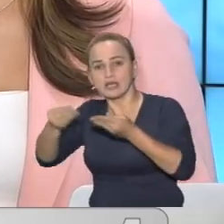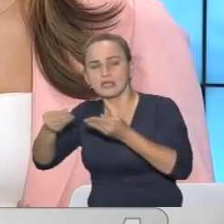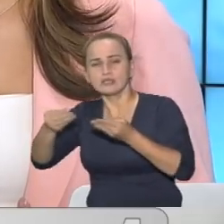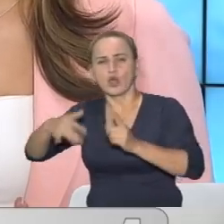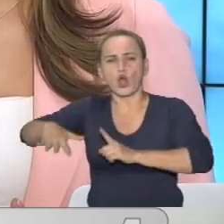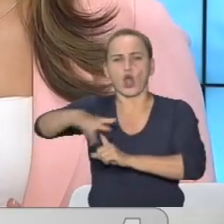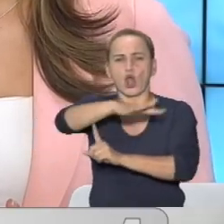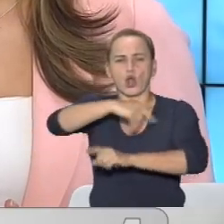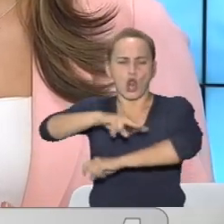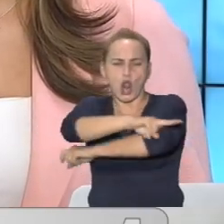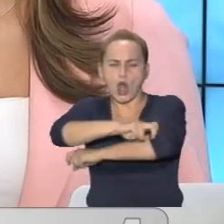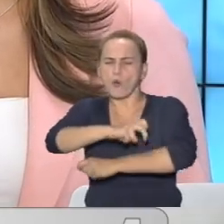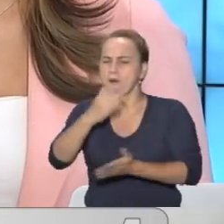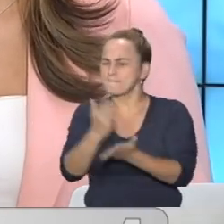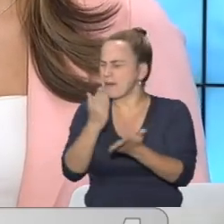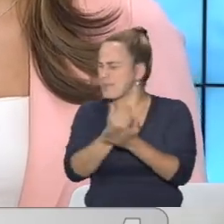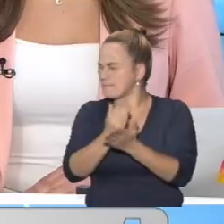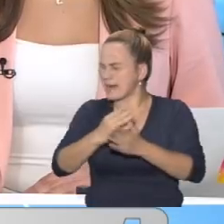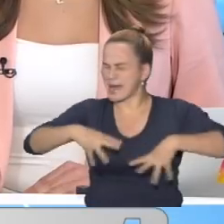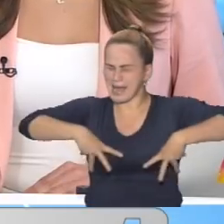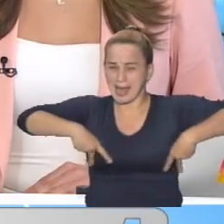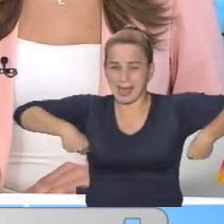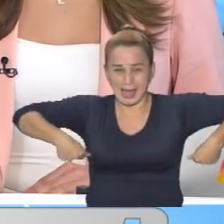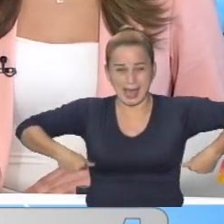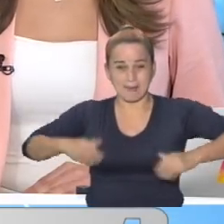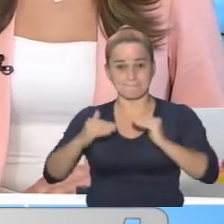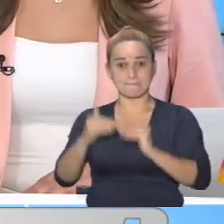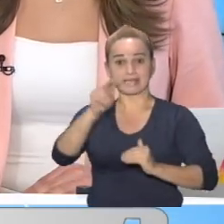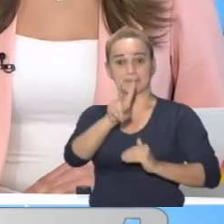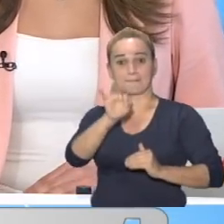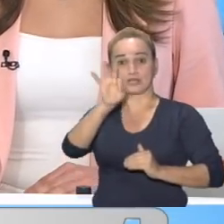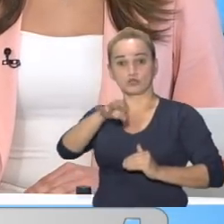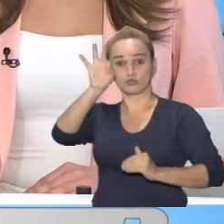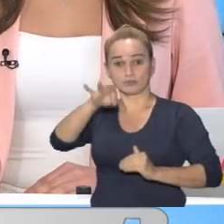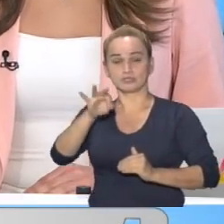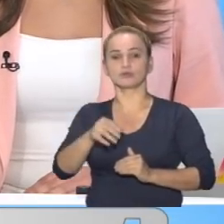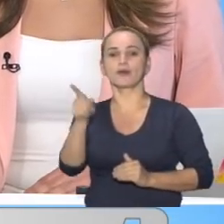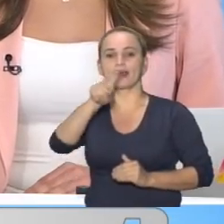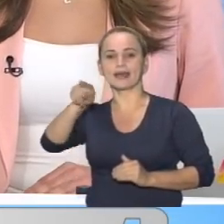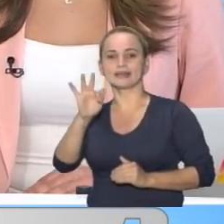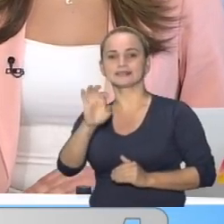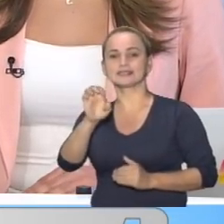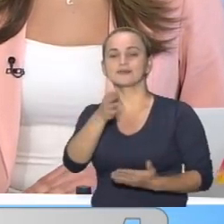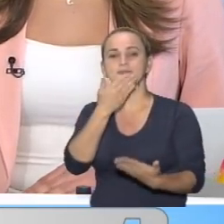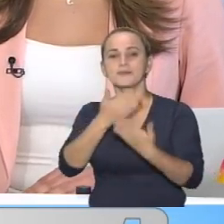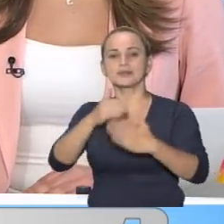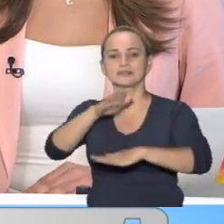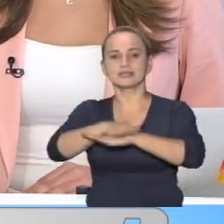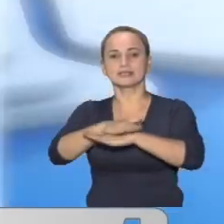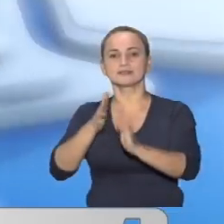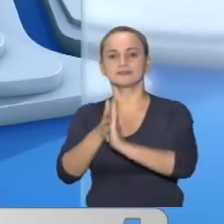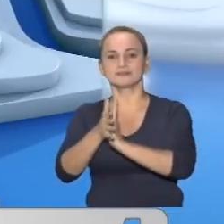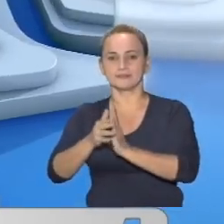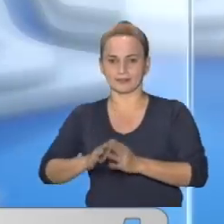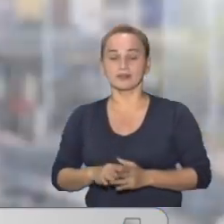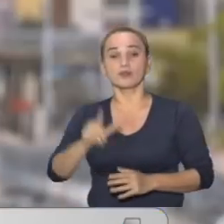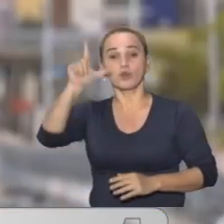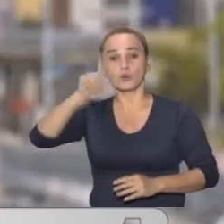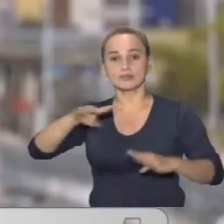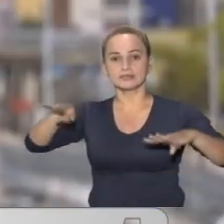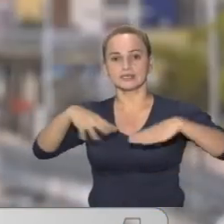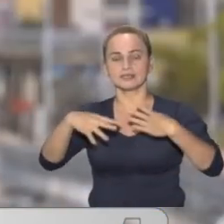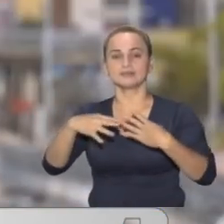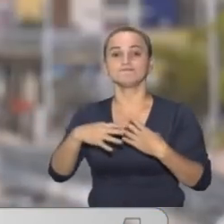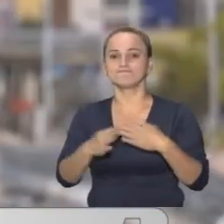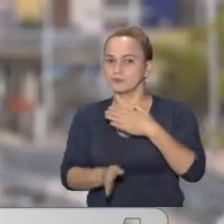país y el delito de hurto ha crecido en un 28%. Estil Vengas tiene el reporte. Stick, muy buenas tardes. Luisa,